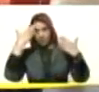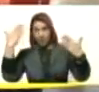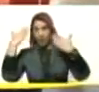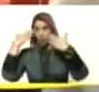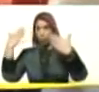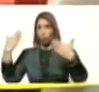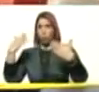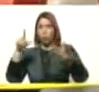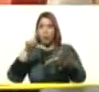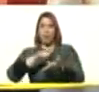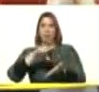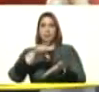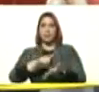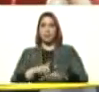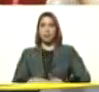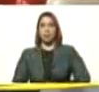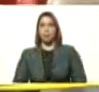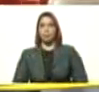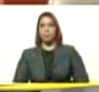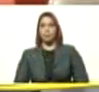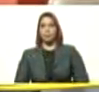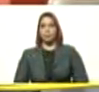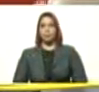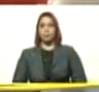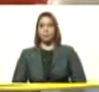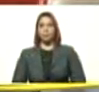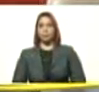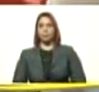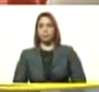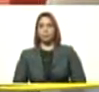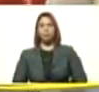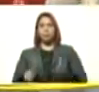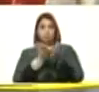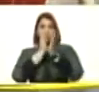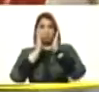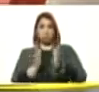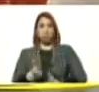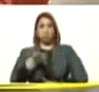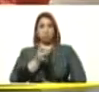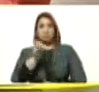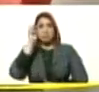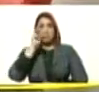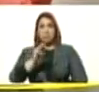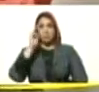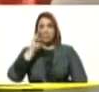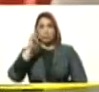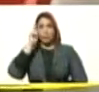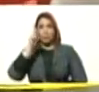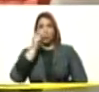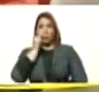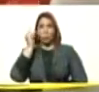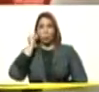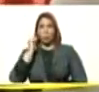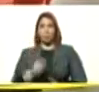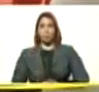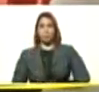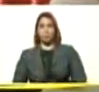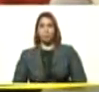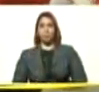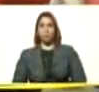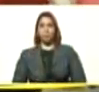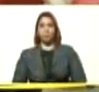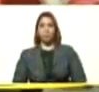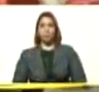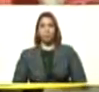Liceo Jacinto Gutiérrez del Pilar. A los estudiantes, a las maestras, maestras, profesores, a